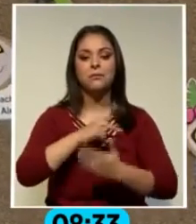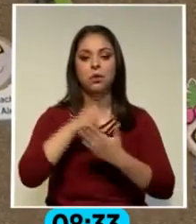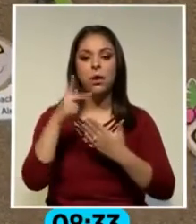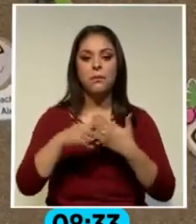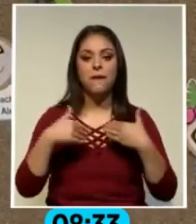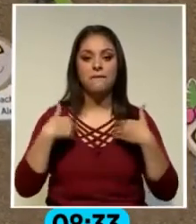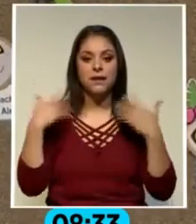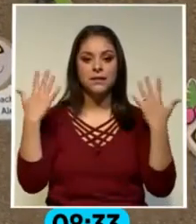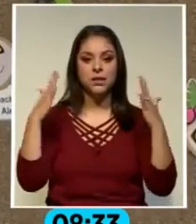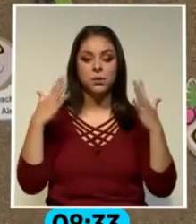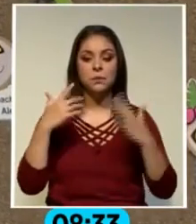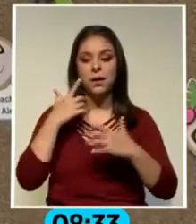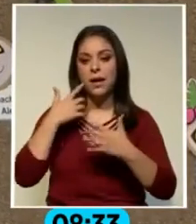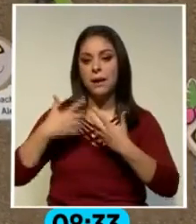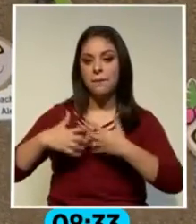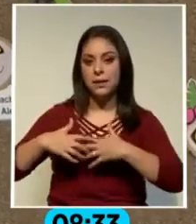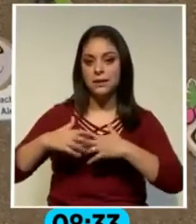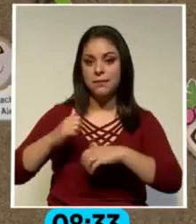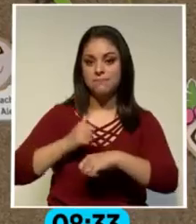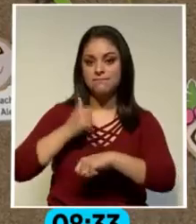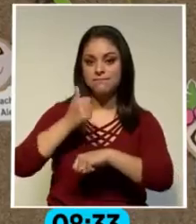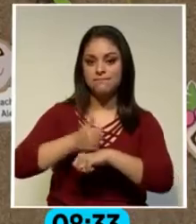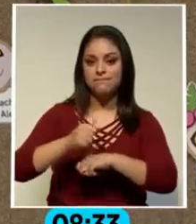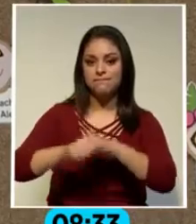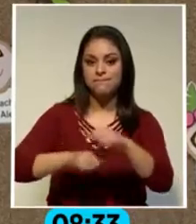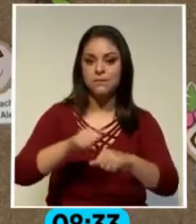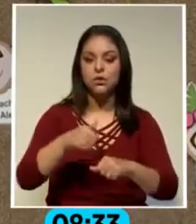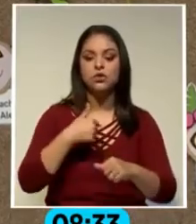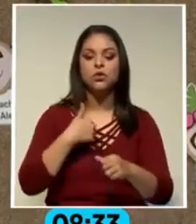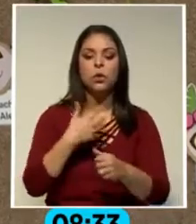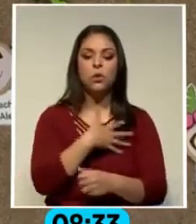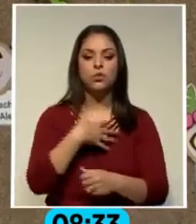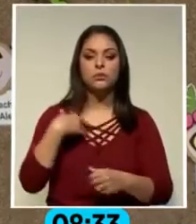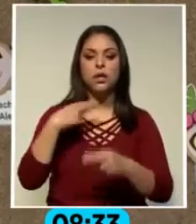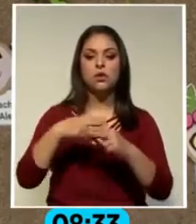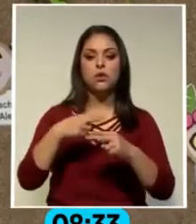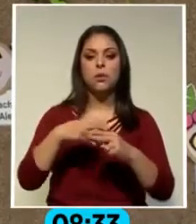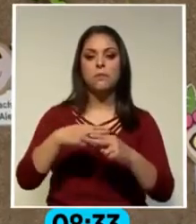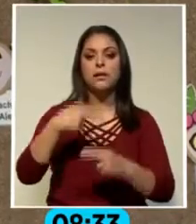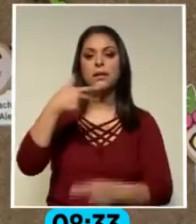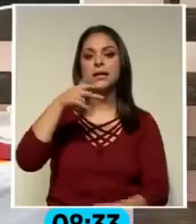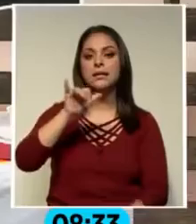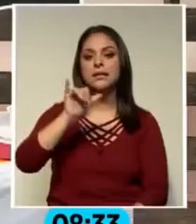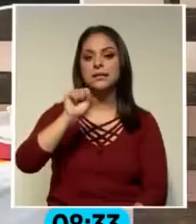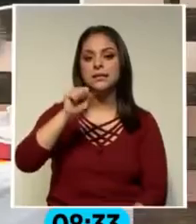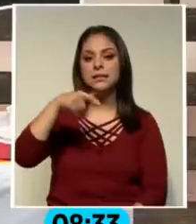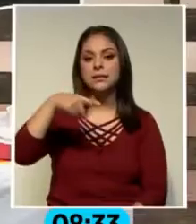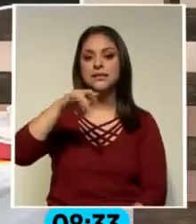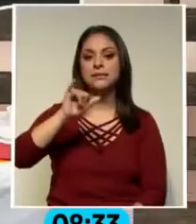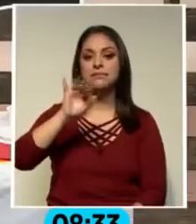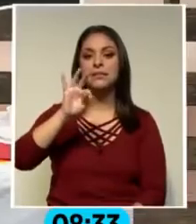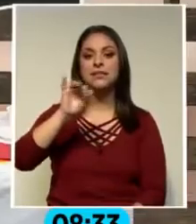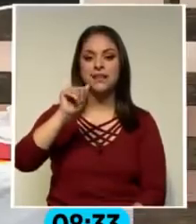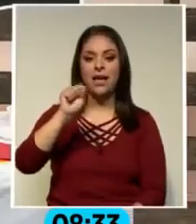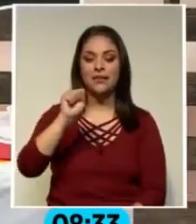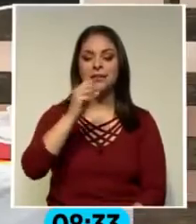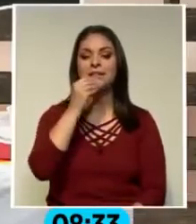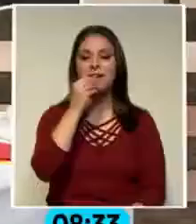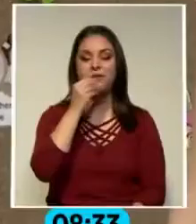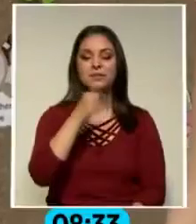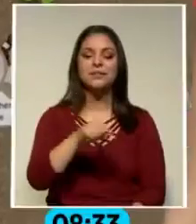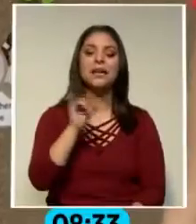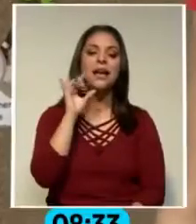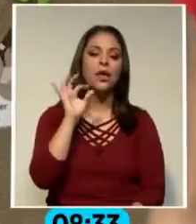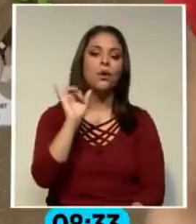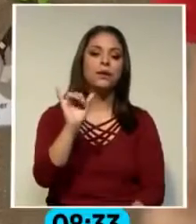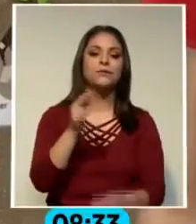felicito. Y para el emprendimiento me gusta el nombre Chispitas de Sabor. Ya, yo creo que ya ese es el nombre ganador. Yo creo que ese es el nombre ganador. Muchas gracias a todos los que